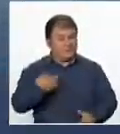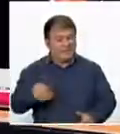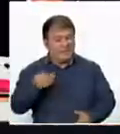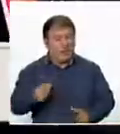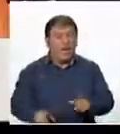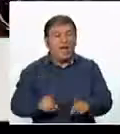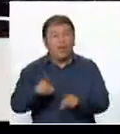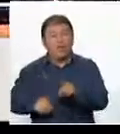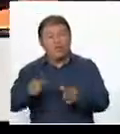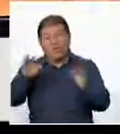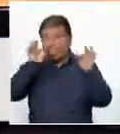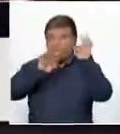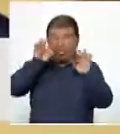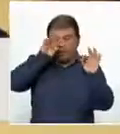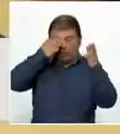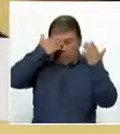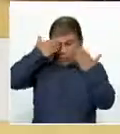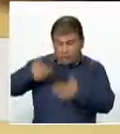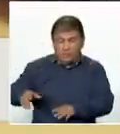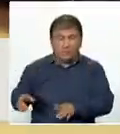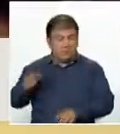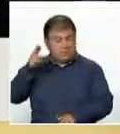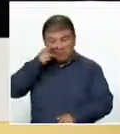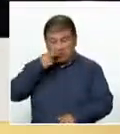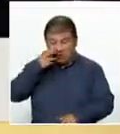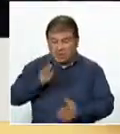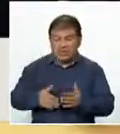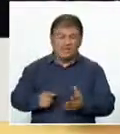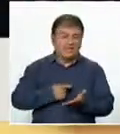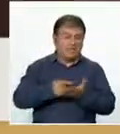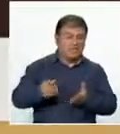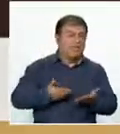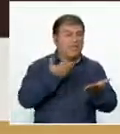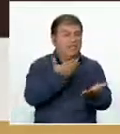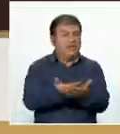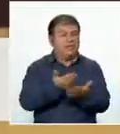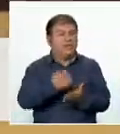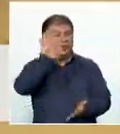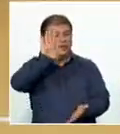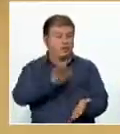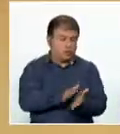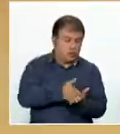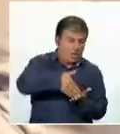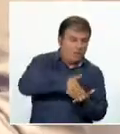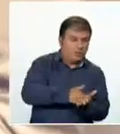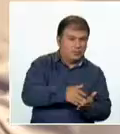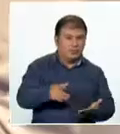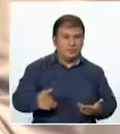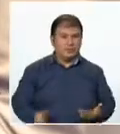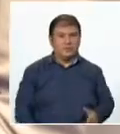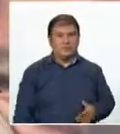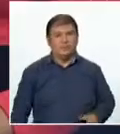siempre existen algunos distraídos. Por ello no es extraño que cada semana se entreguen dos laptops.